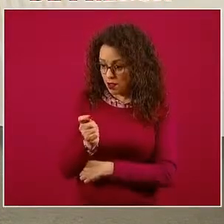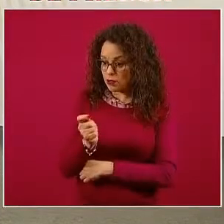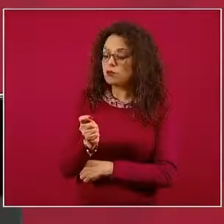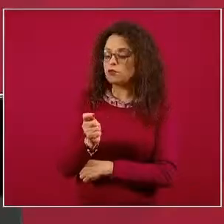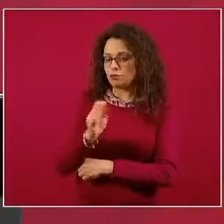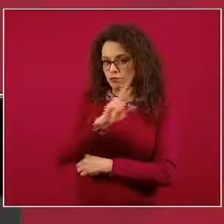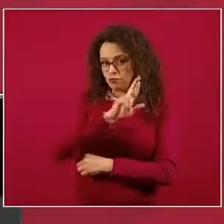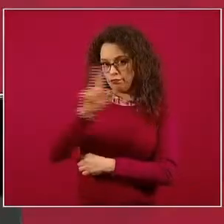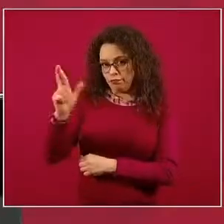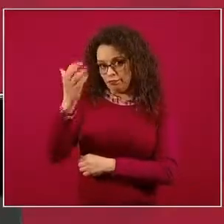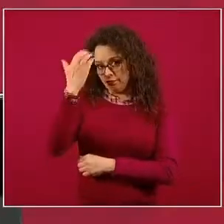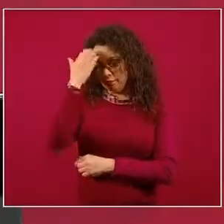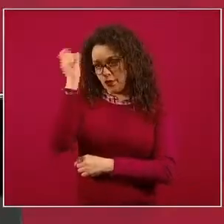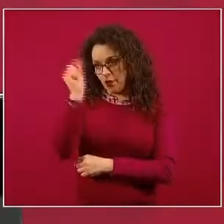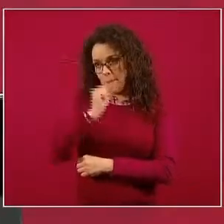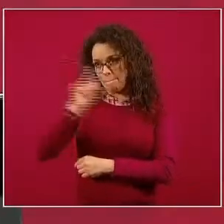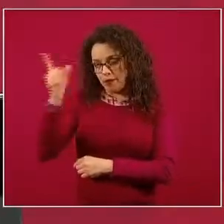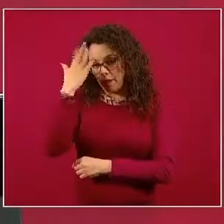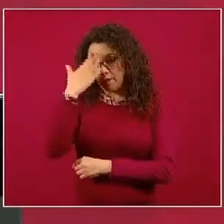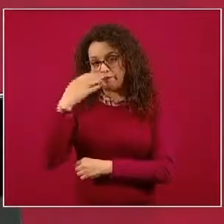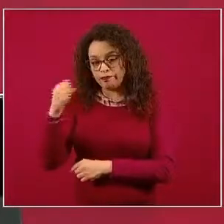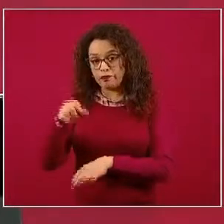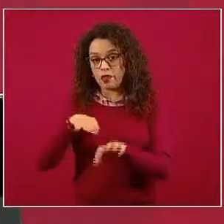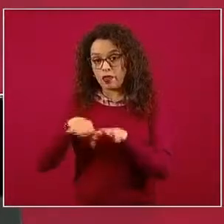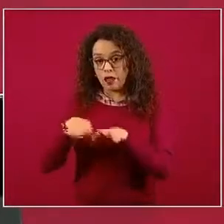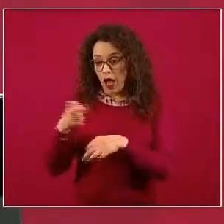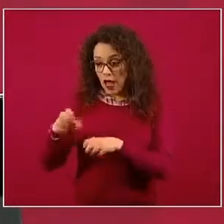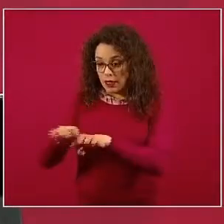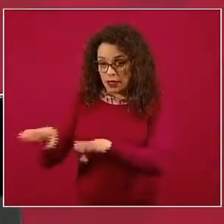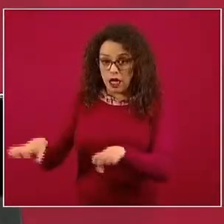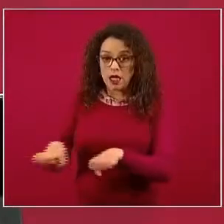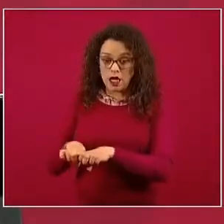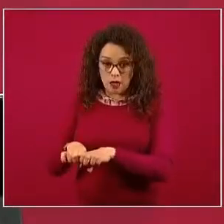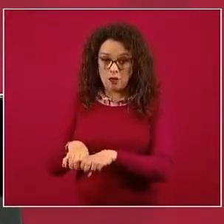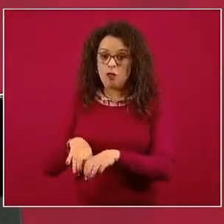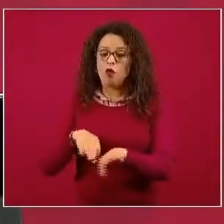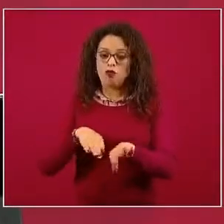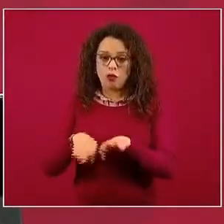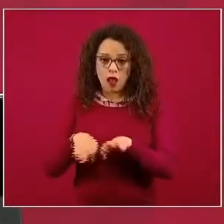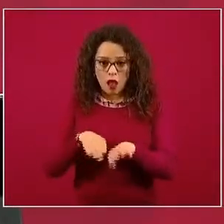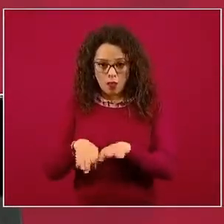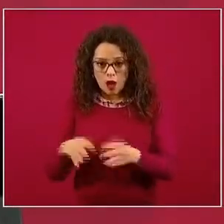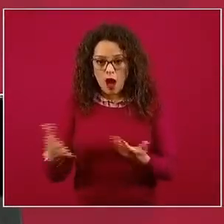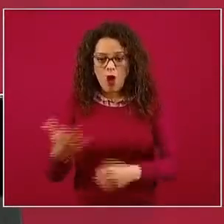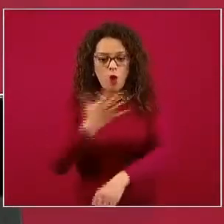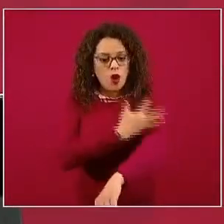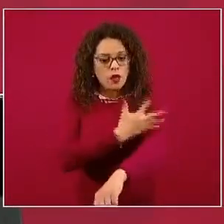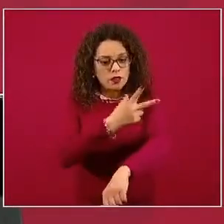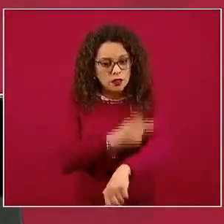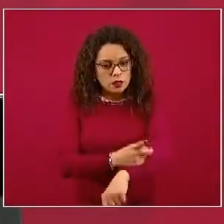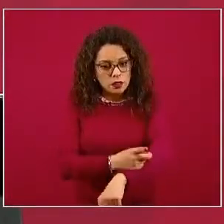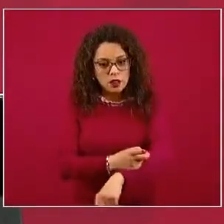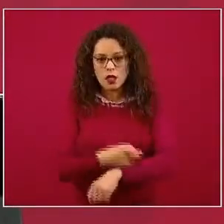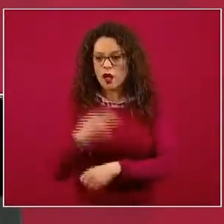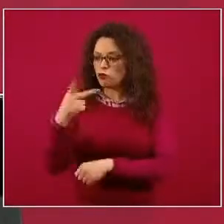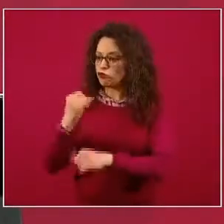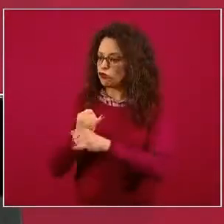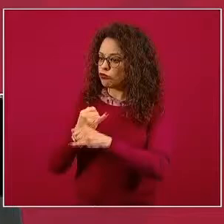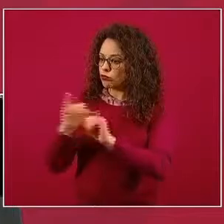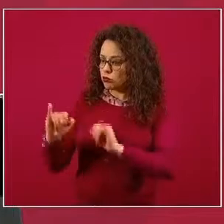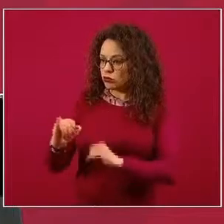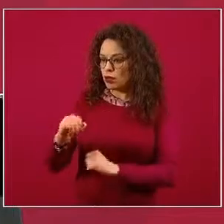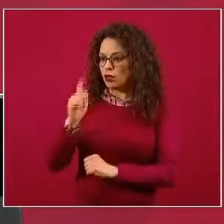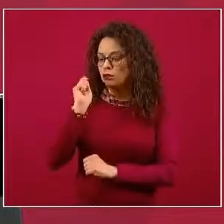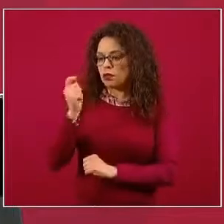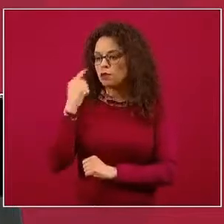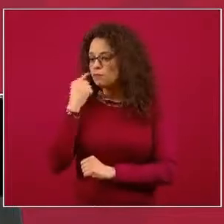reconocidas por su trabajo, por su integridad, por su independencia de criterio, por su capacidad